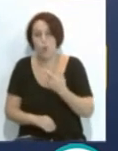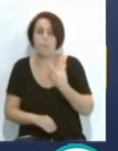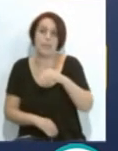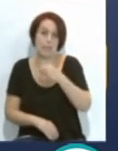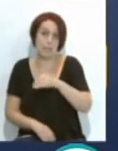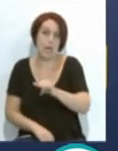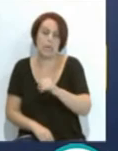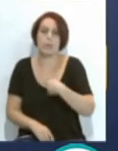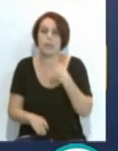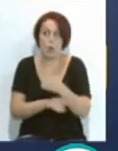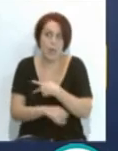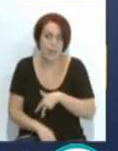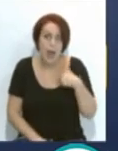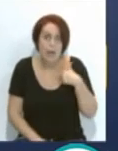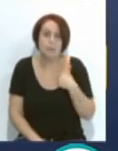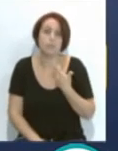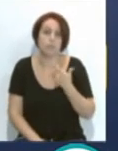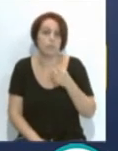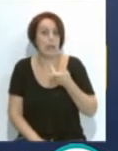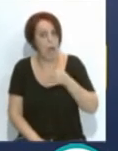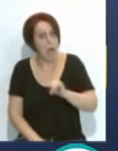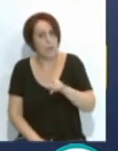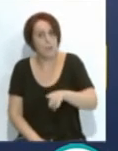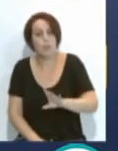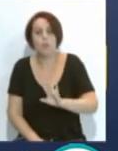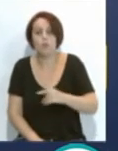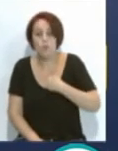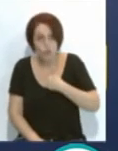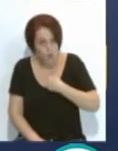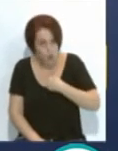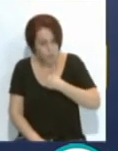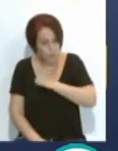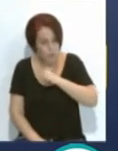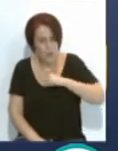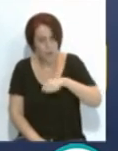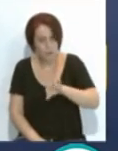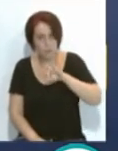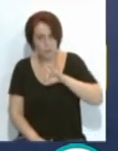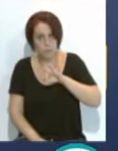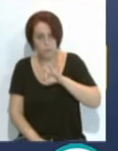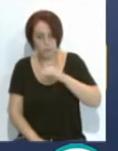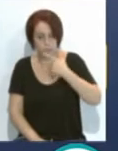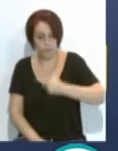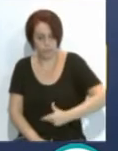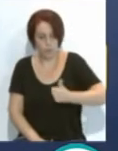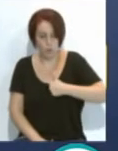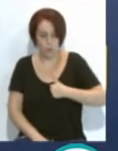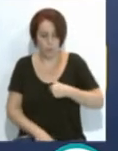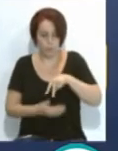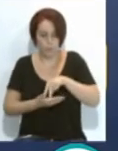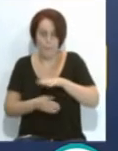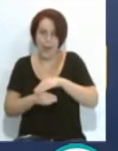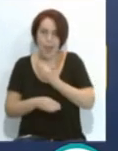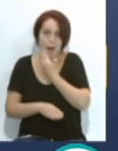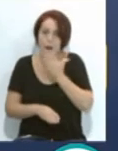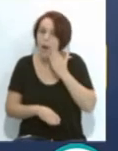está el director general, que también los hay. Yo he decidido hoy ser el que tenía que estar aquí para dar la cara